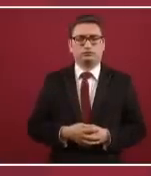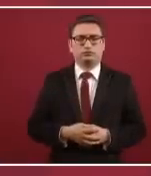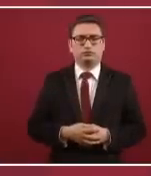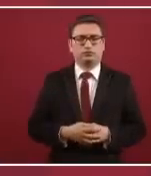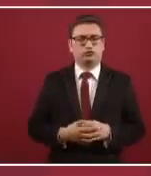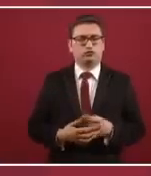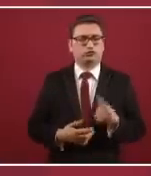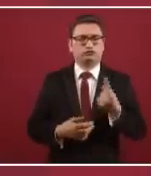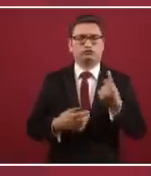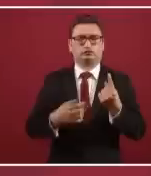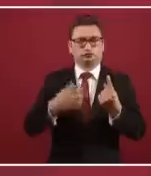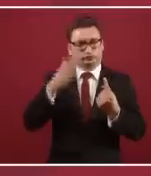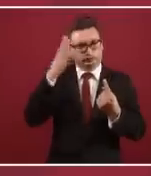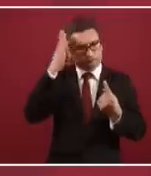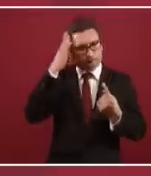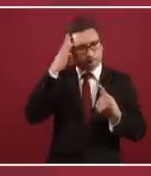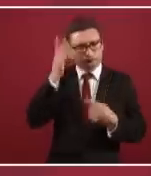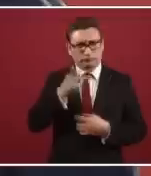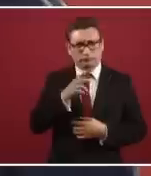dirigente del PRI.